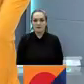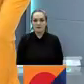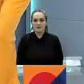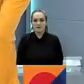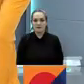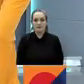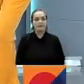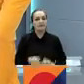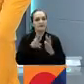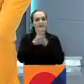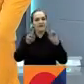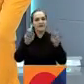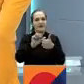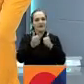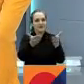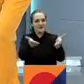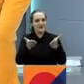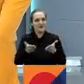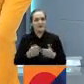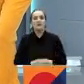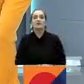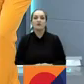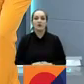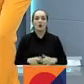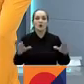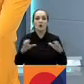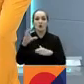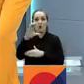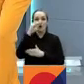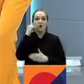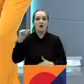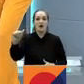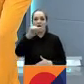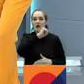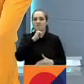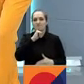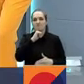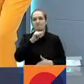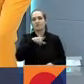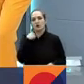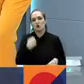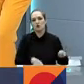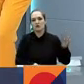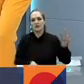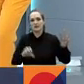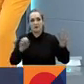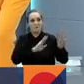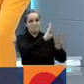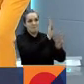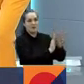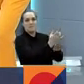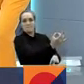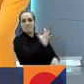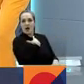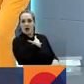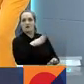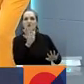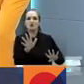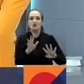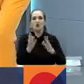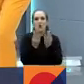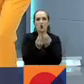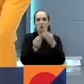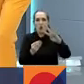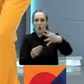Es tiempo de hablar de deportes. Bienvenidos. La selección Colombia femenina cayó 3-0 en el primer partido del cuadrangular final del Sudamericano